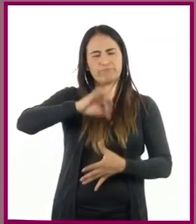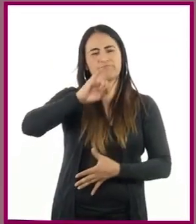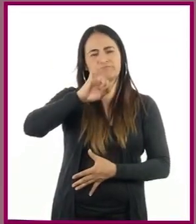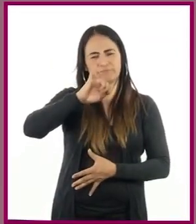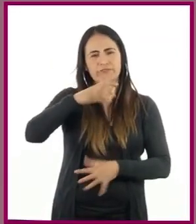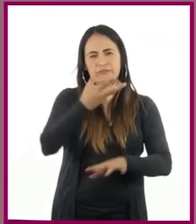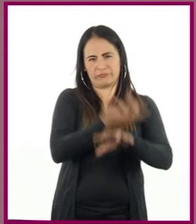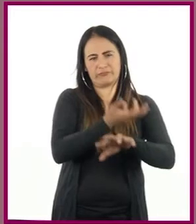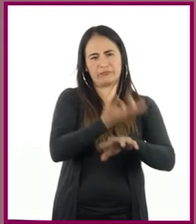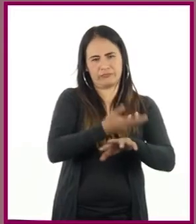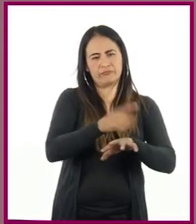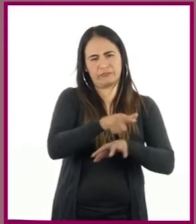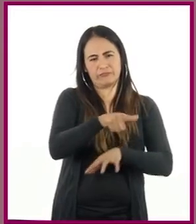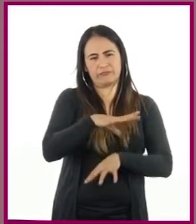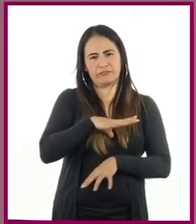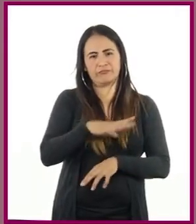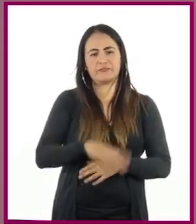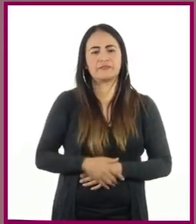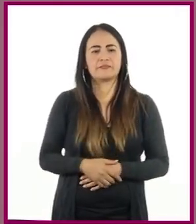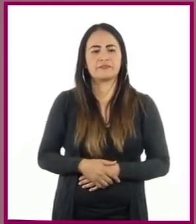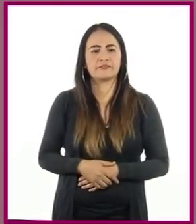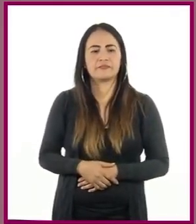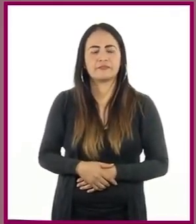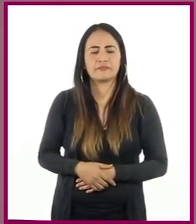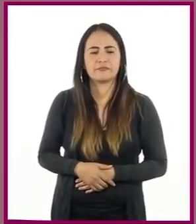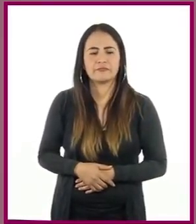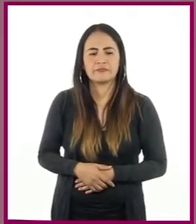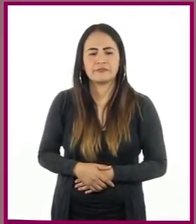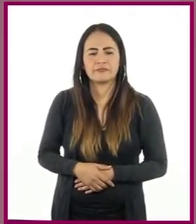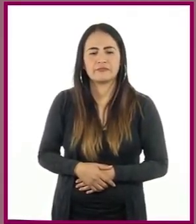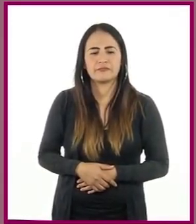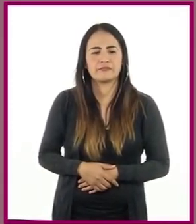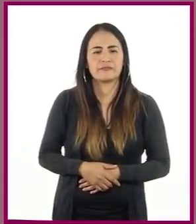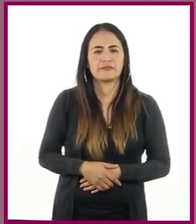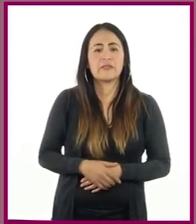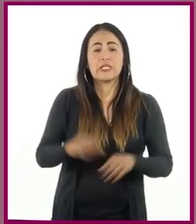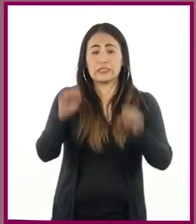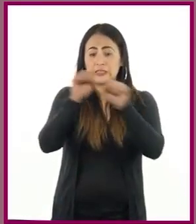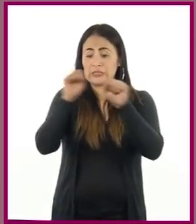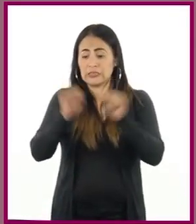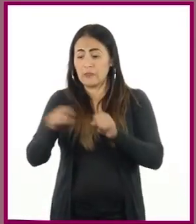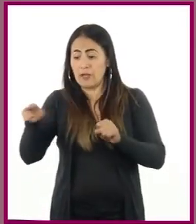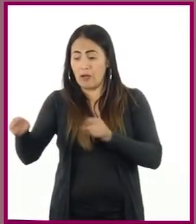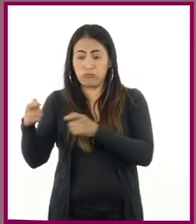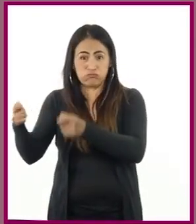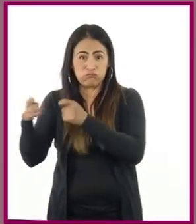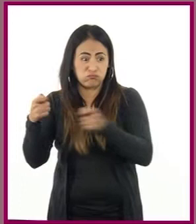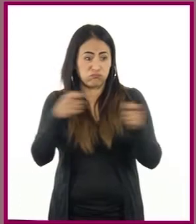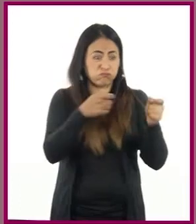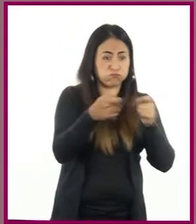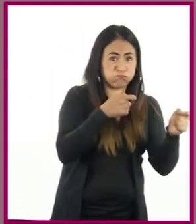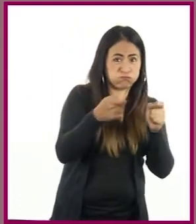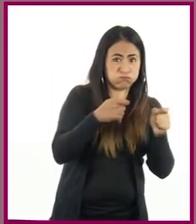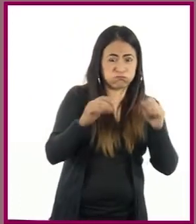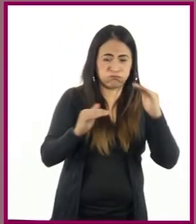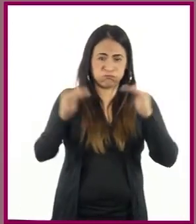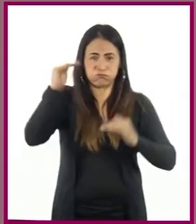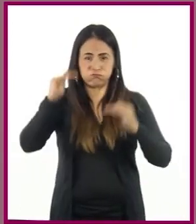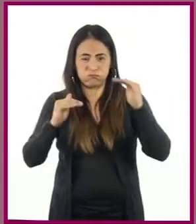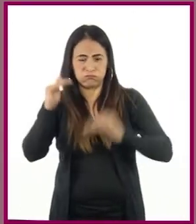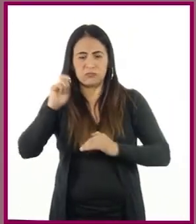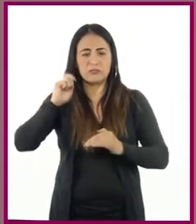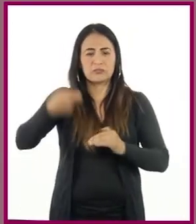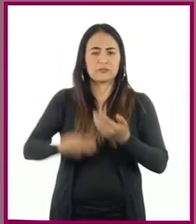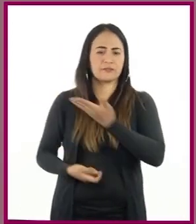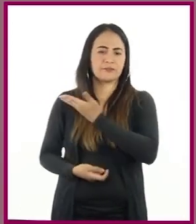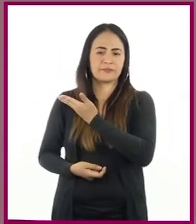superpotencia capitalista. Para contener la influencia de uno u otro sistema, ambos se envolvieron en lo que también se conoció